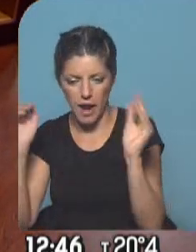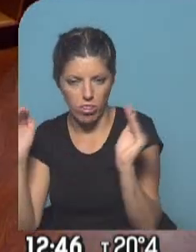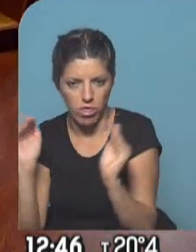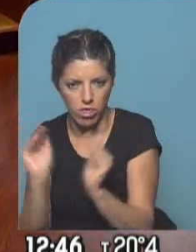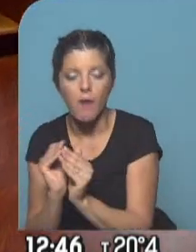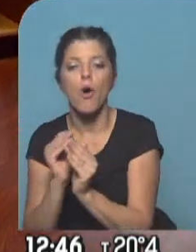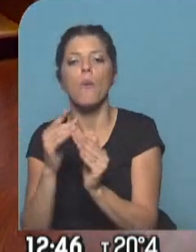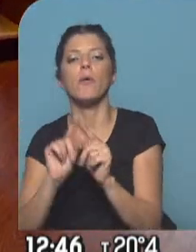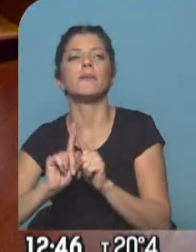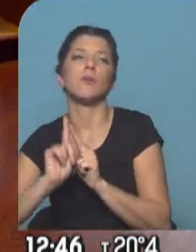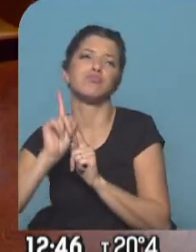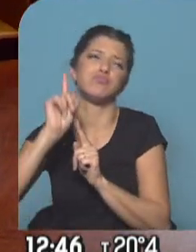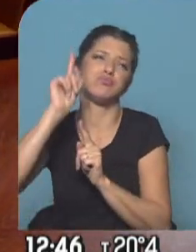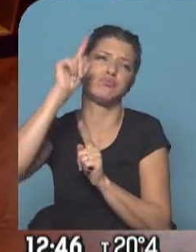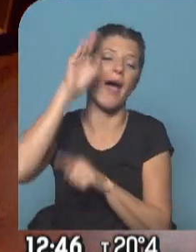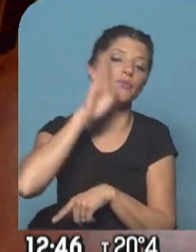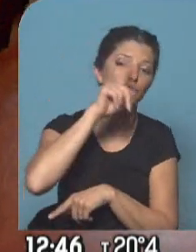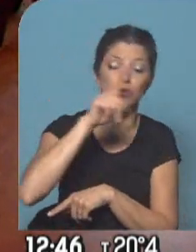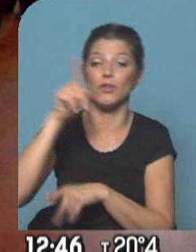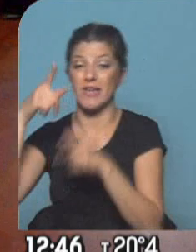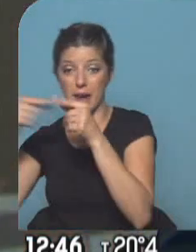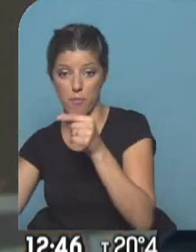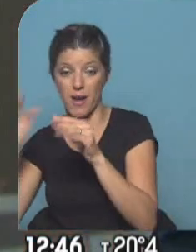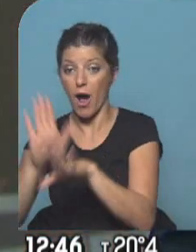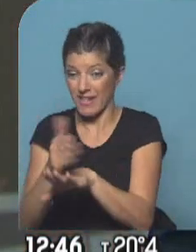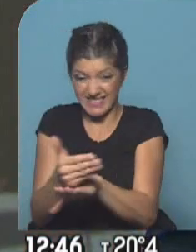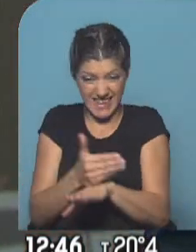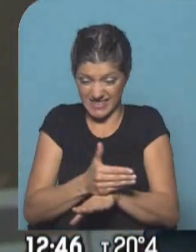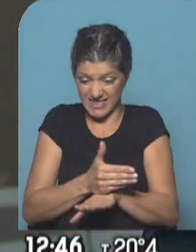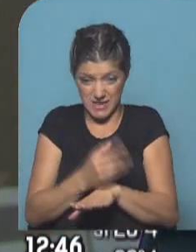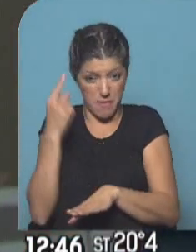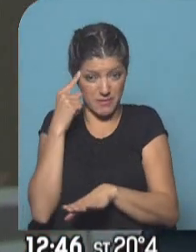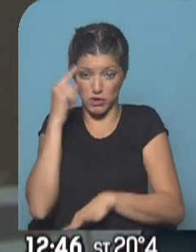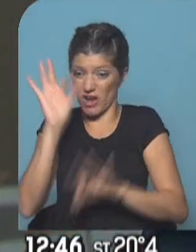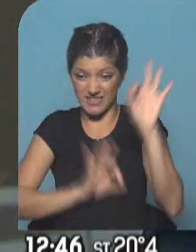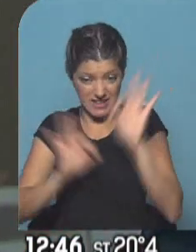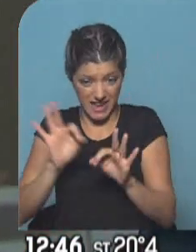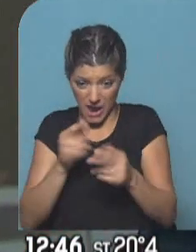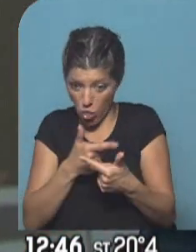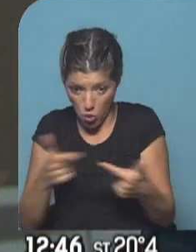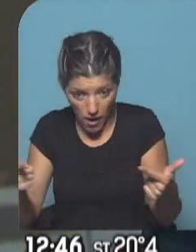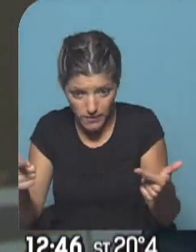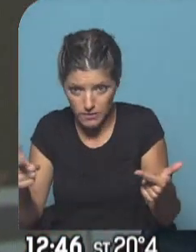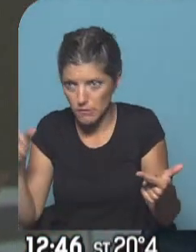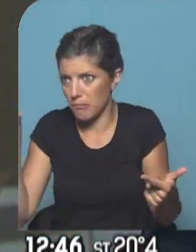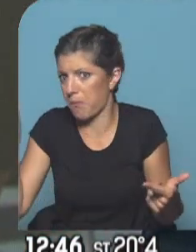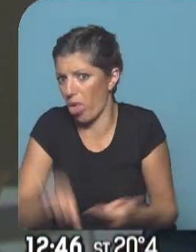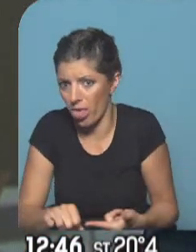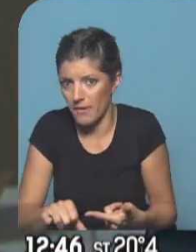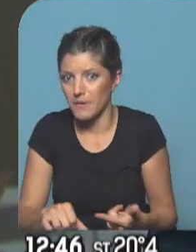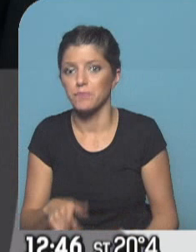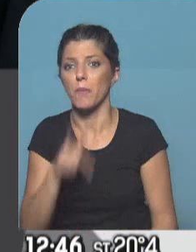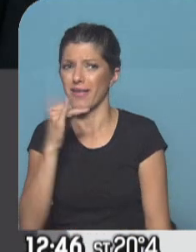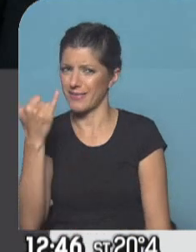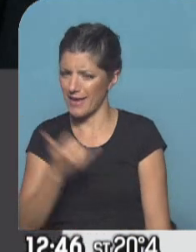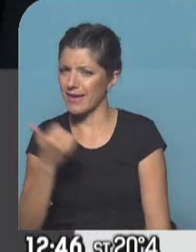y mandarlas a Japón o Estados Unidos. Ahora, si no hay una estrategia detrás de eso, esas armas carecen de sentido. Y la sensación es que hay una estrategia, que es la disuasión, digamos. Creo